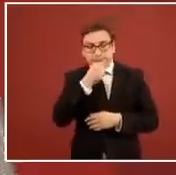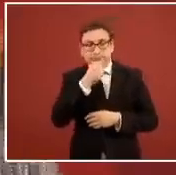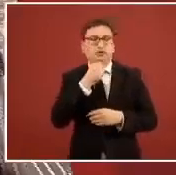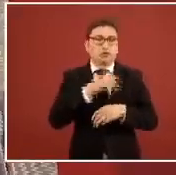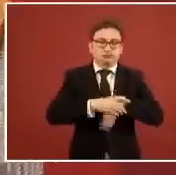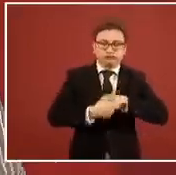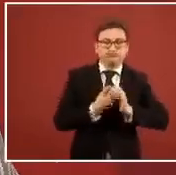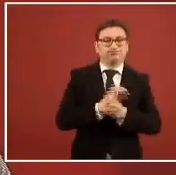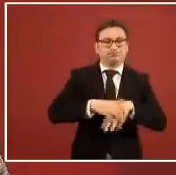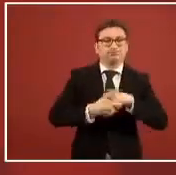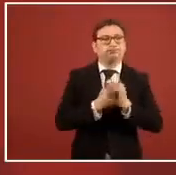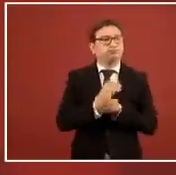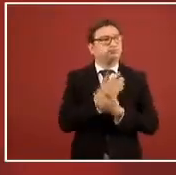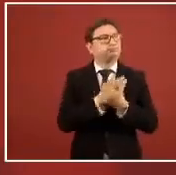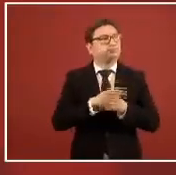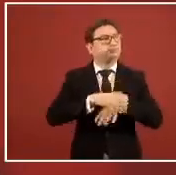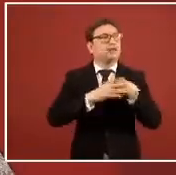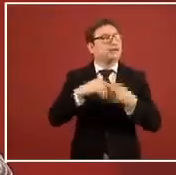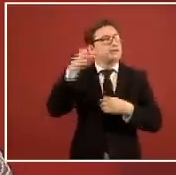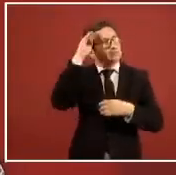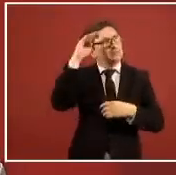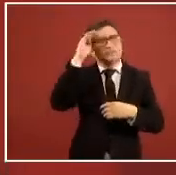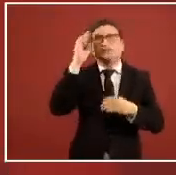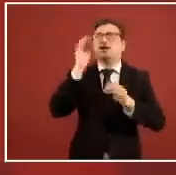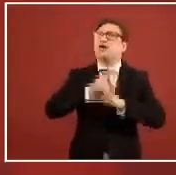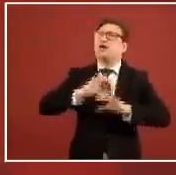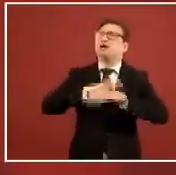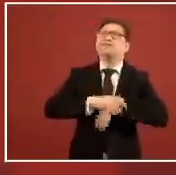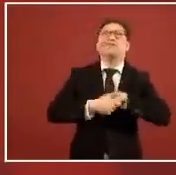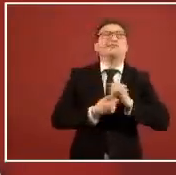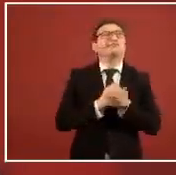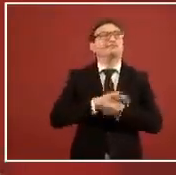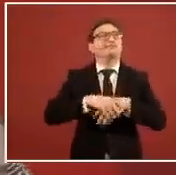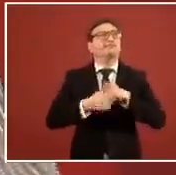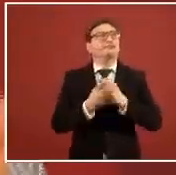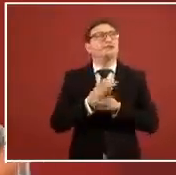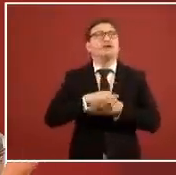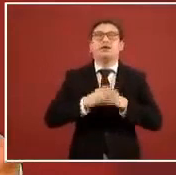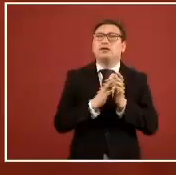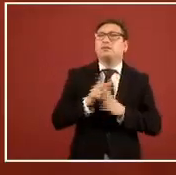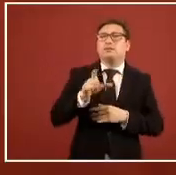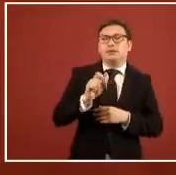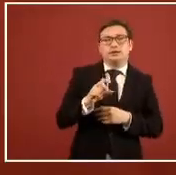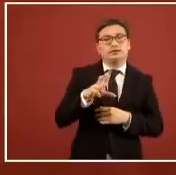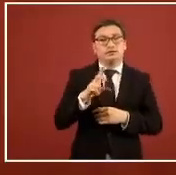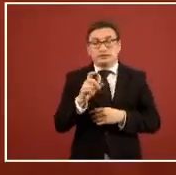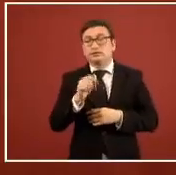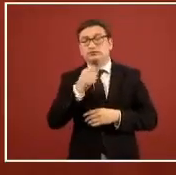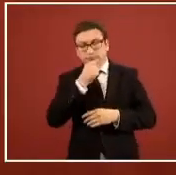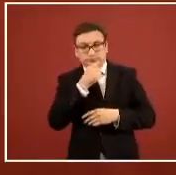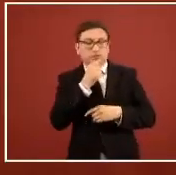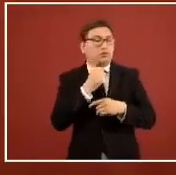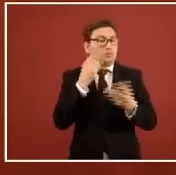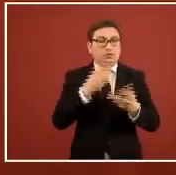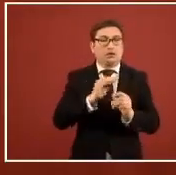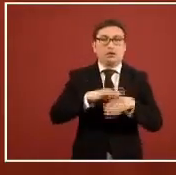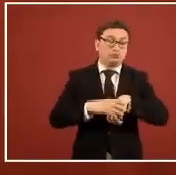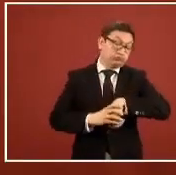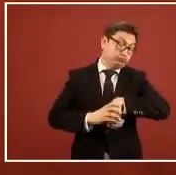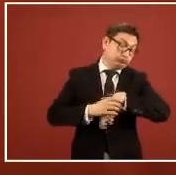recomendado el pensar en una canción para acordarse de cuántos son 20 a 30 segundos sin tener que estarlo contando, por supuesto sin ver el